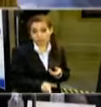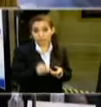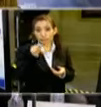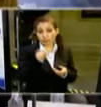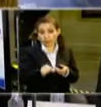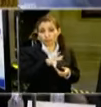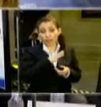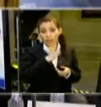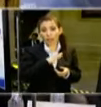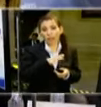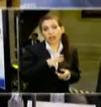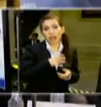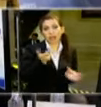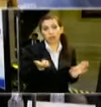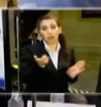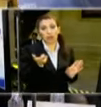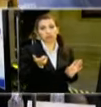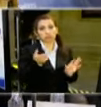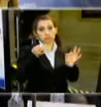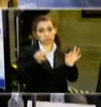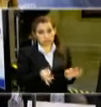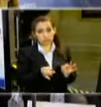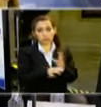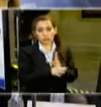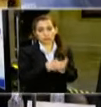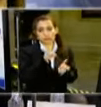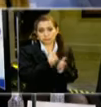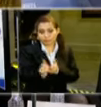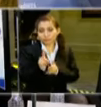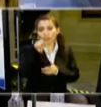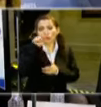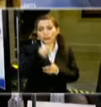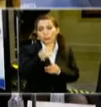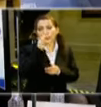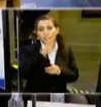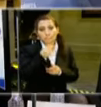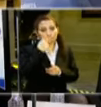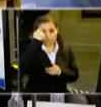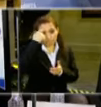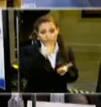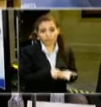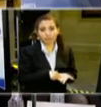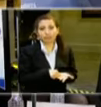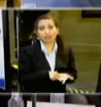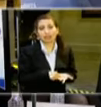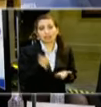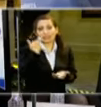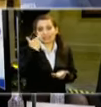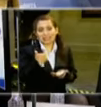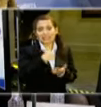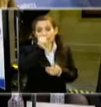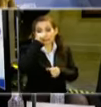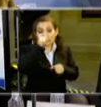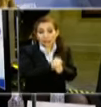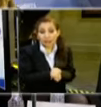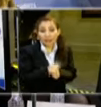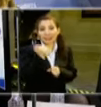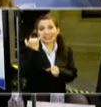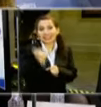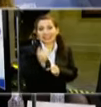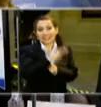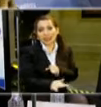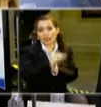hay unas excusas muy bien hechas. Entonces sí, ciertamente sí creo que el presupuesto de la Secretaría y de las